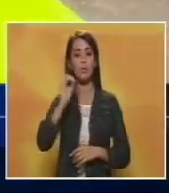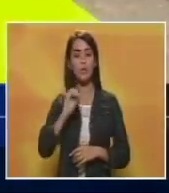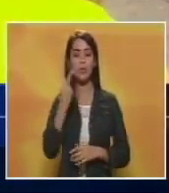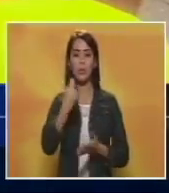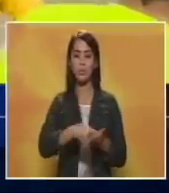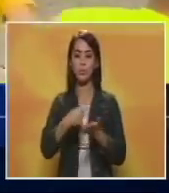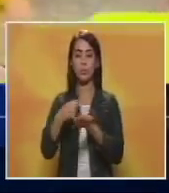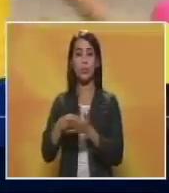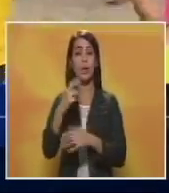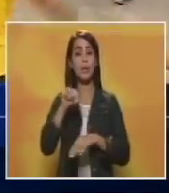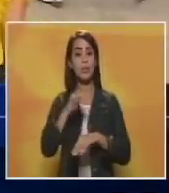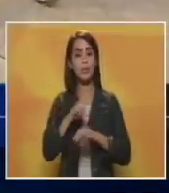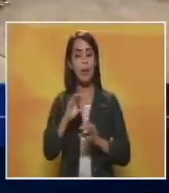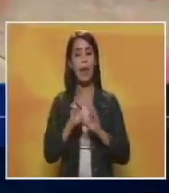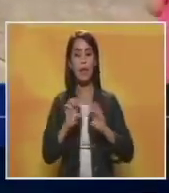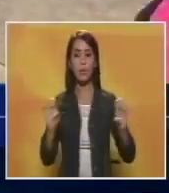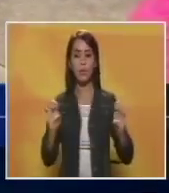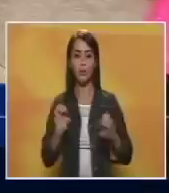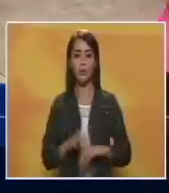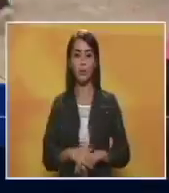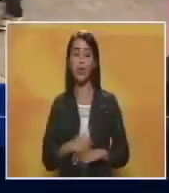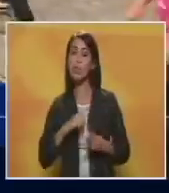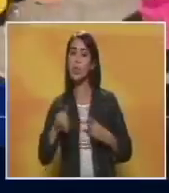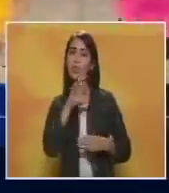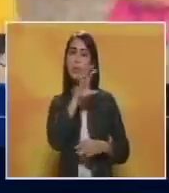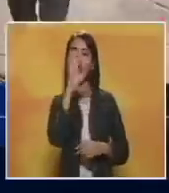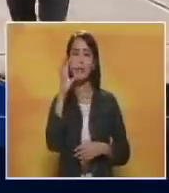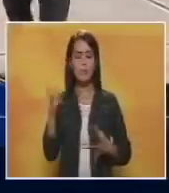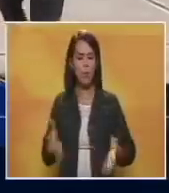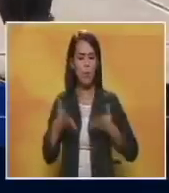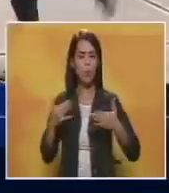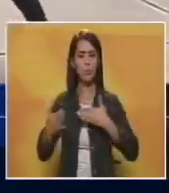presupuesto nacional a la educación, mientras que los países que